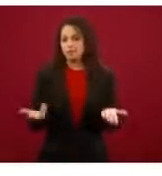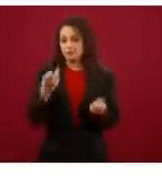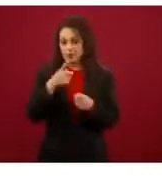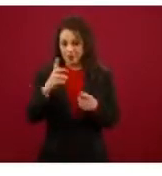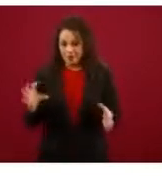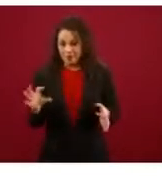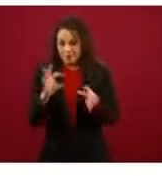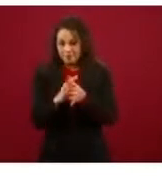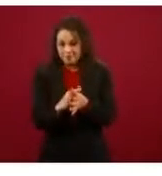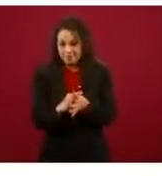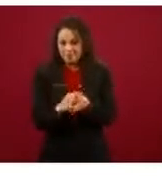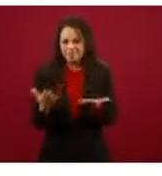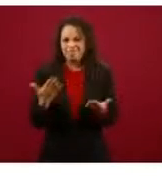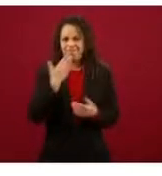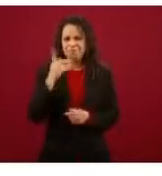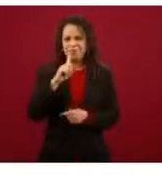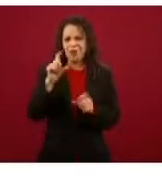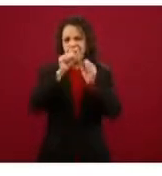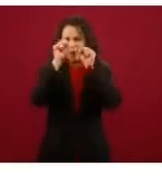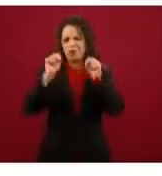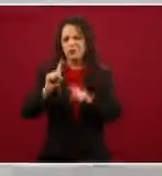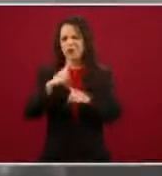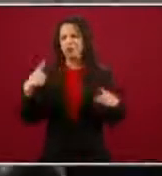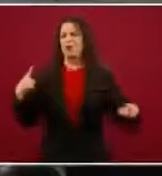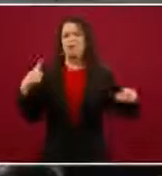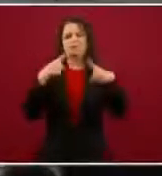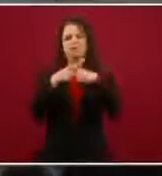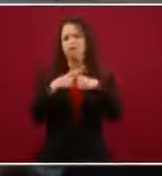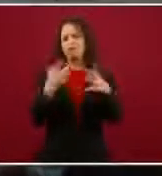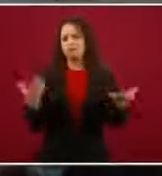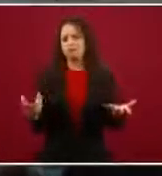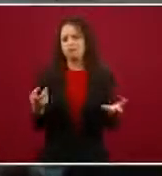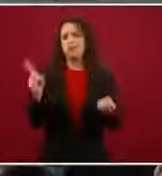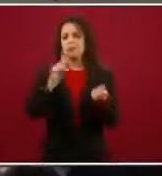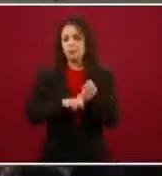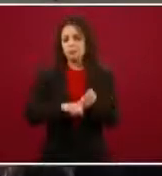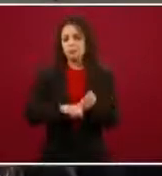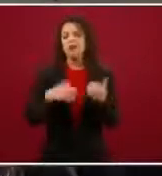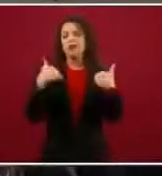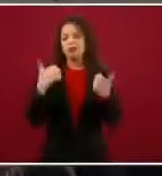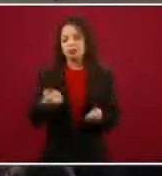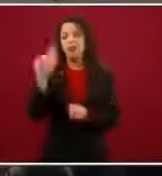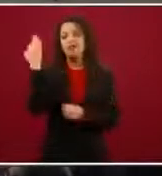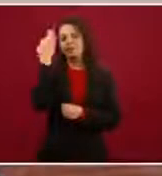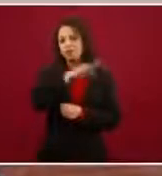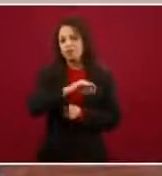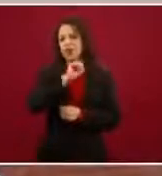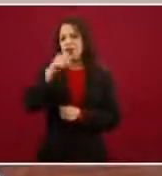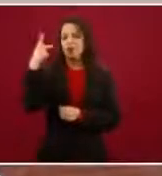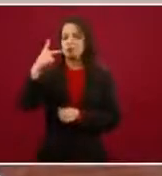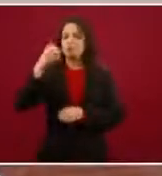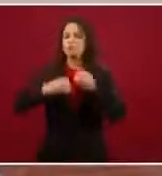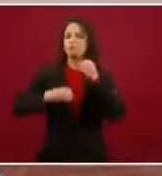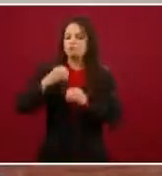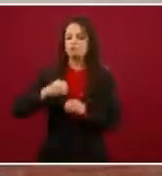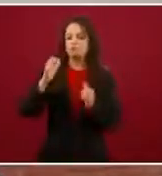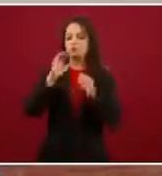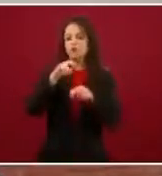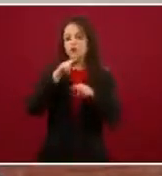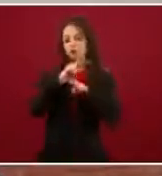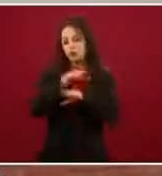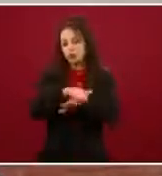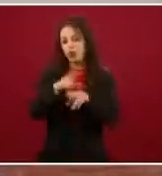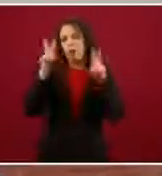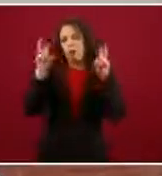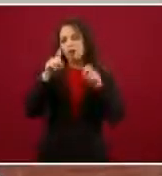compatible con ningún sistema financiero y la única explicación posible tiene que ver con defraudación de naturaleza fiscal, adquisición, operaciones